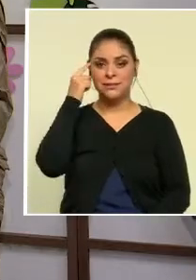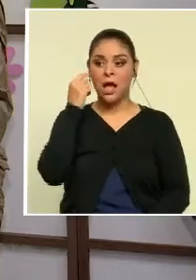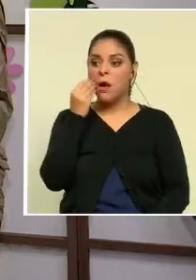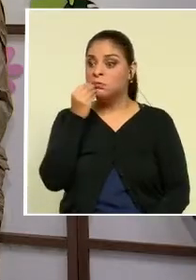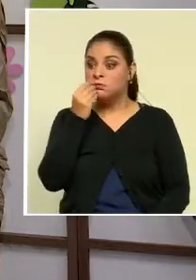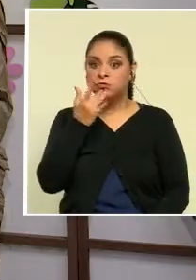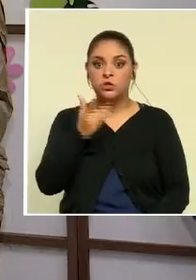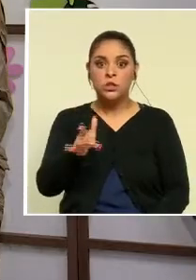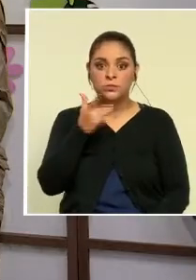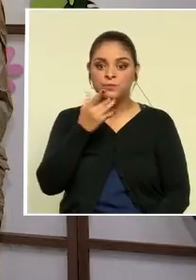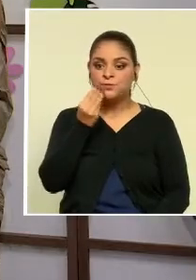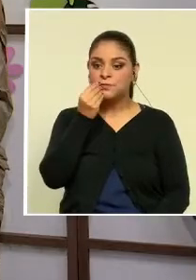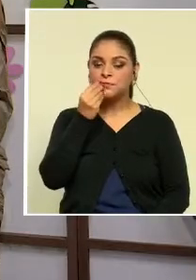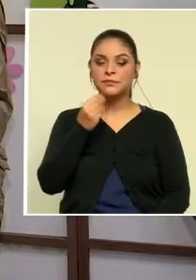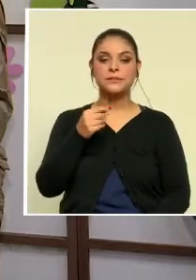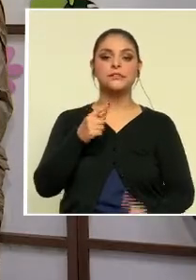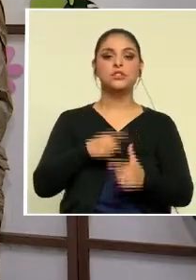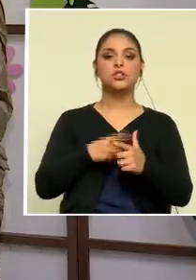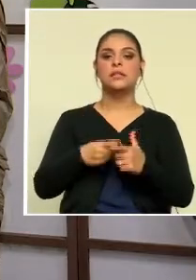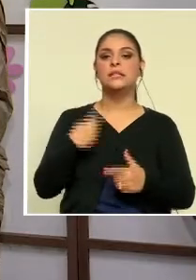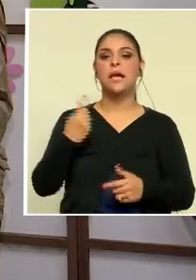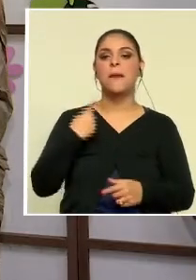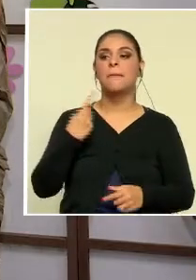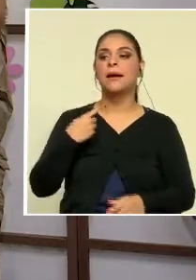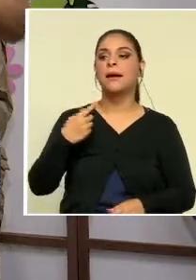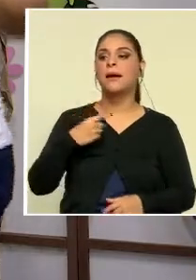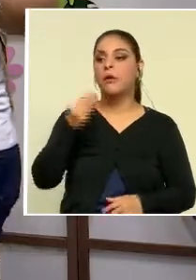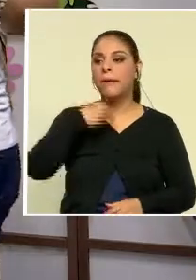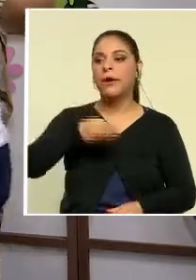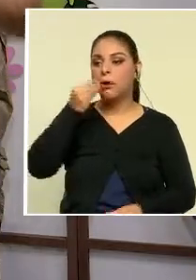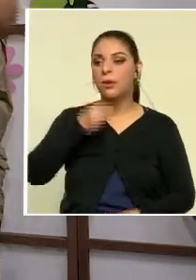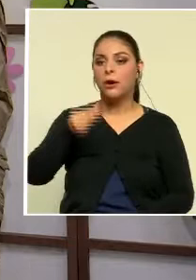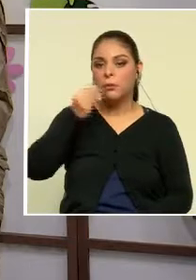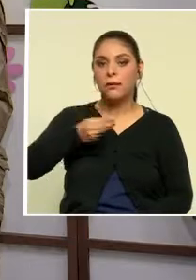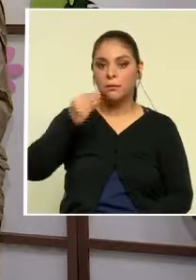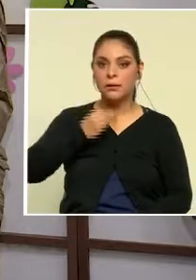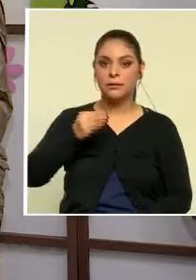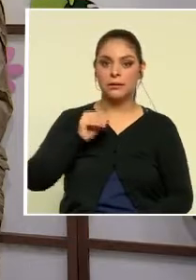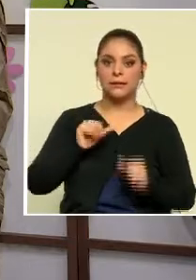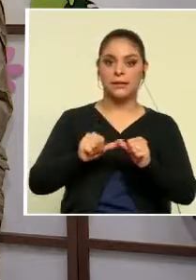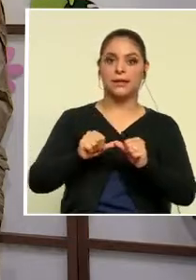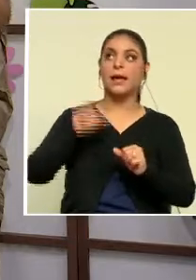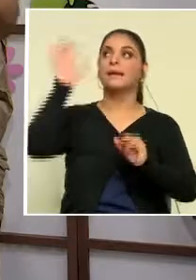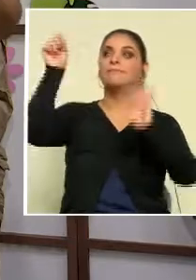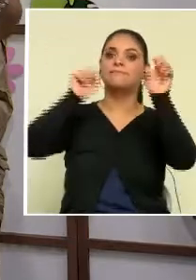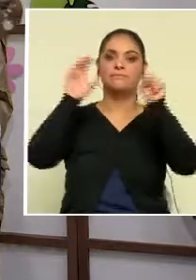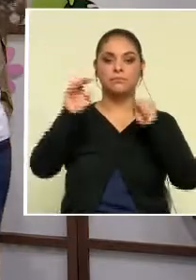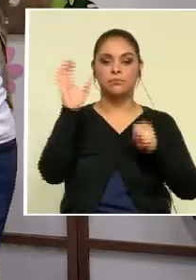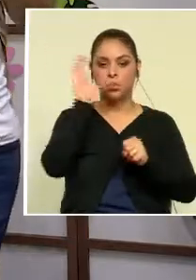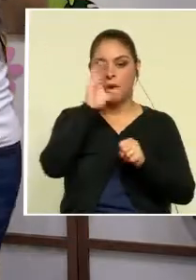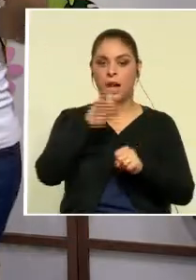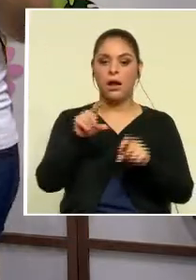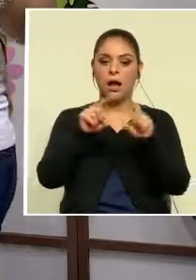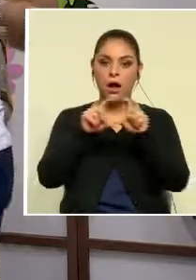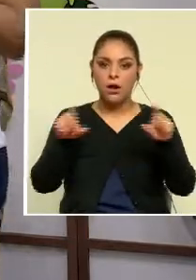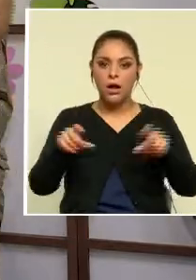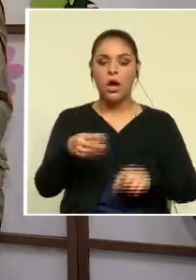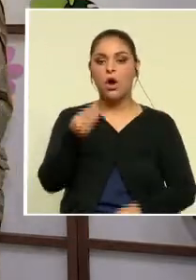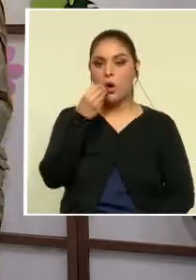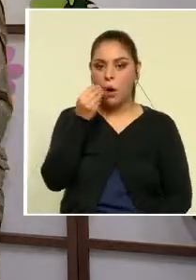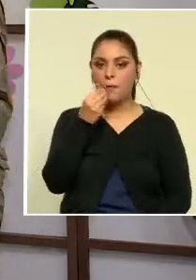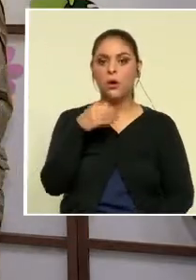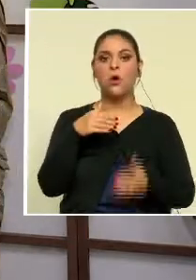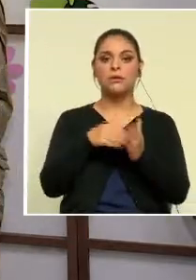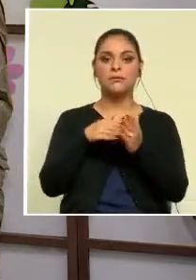entonces los niños creen que cada ratito van por ahí van por ariel a la cena a buscar una barrita se la comen